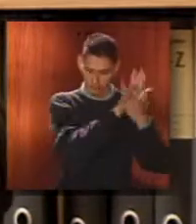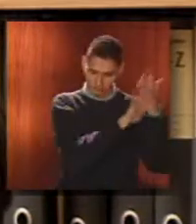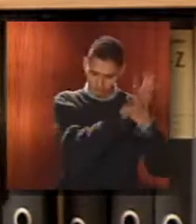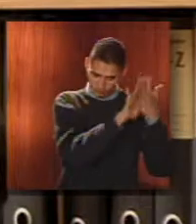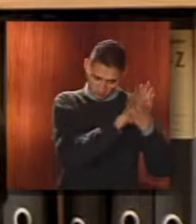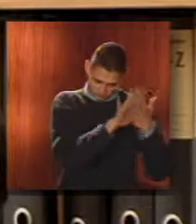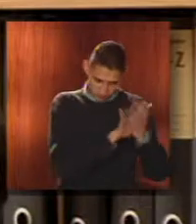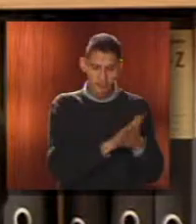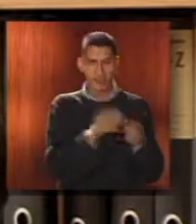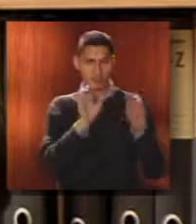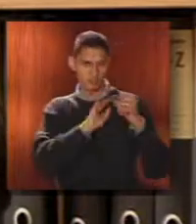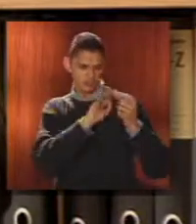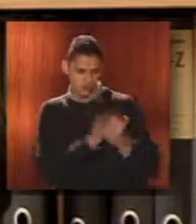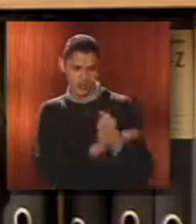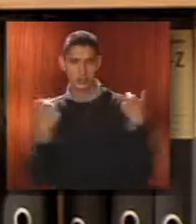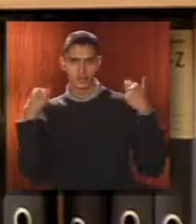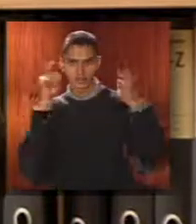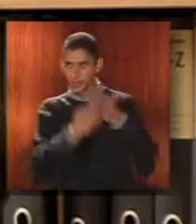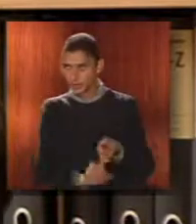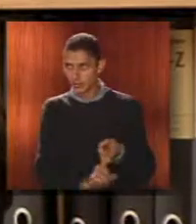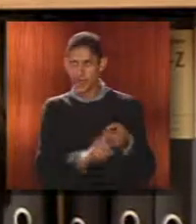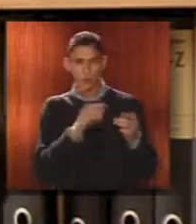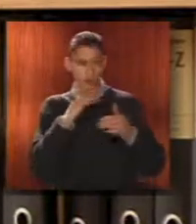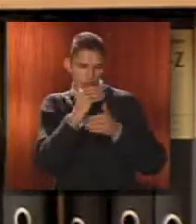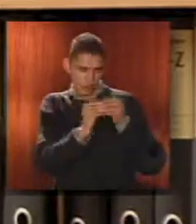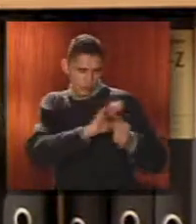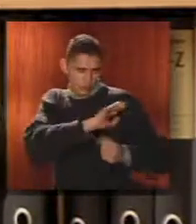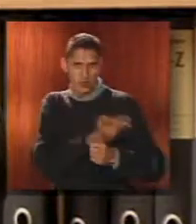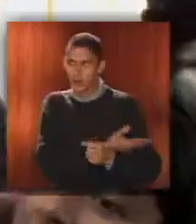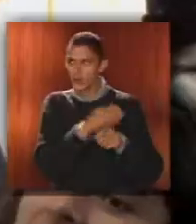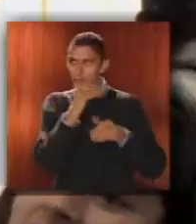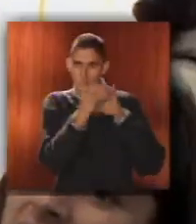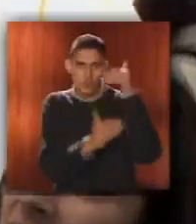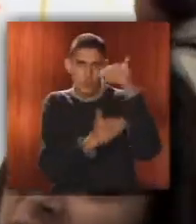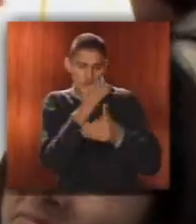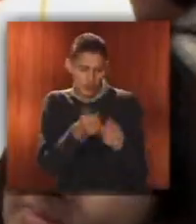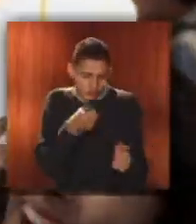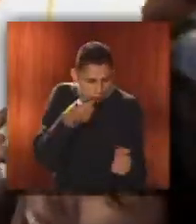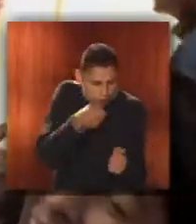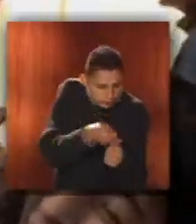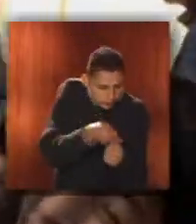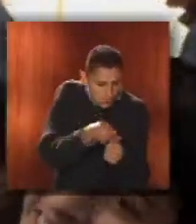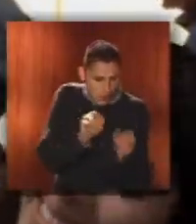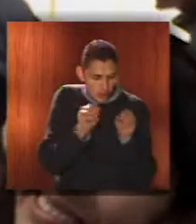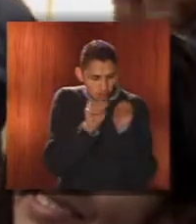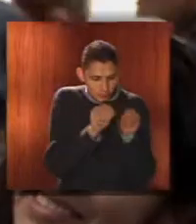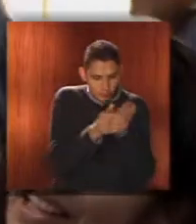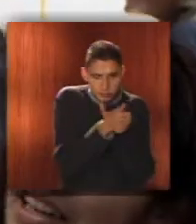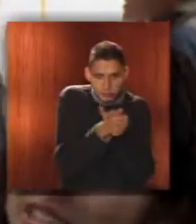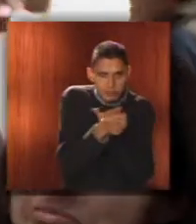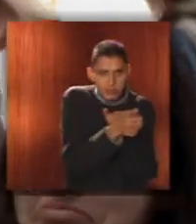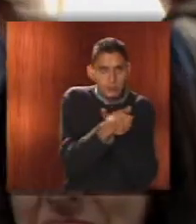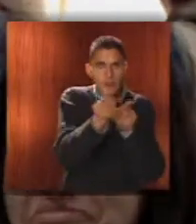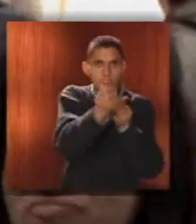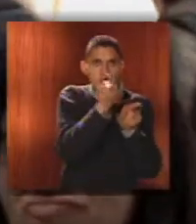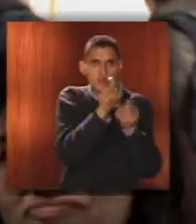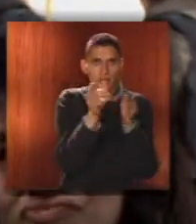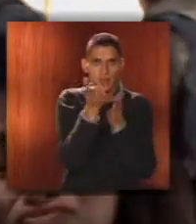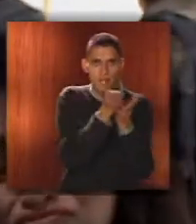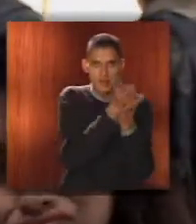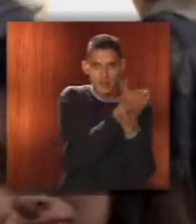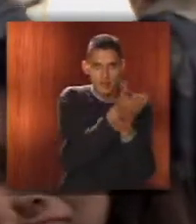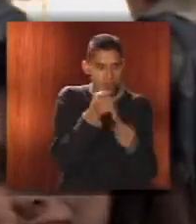fortalecer su lengua de señas, fortalecer su español, fortalecer los procesos de seguimiento, de orientación